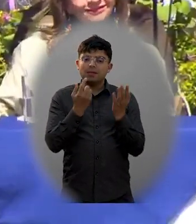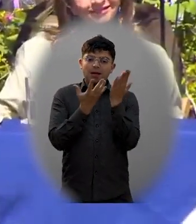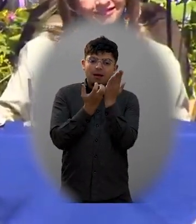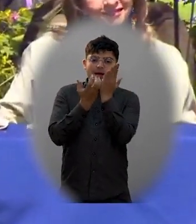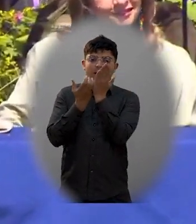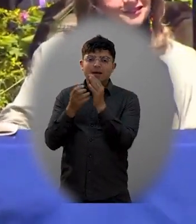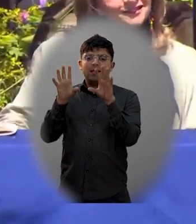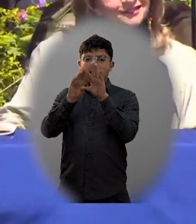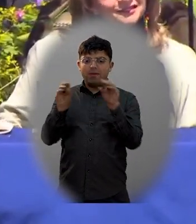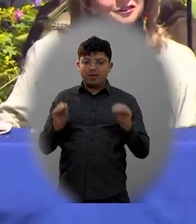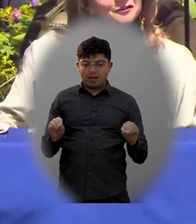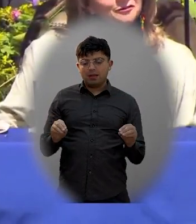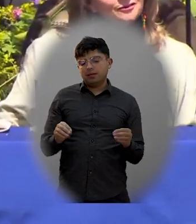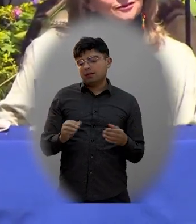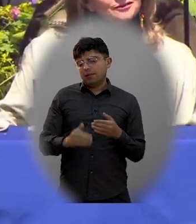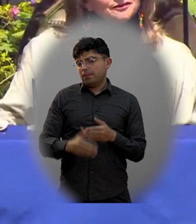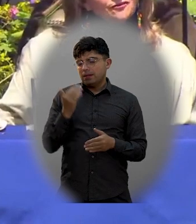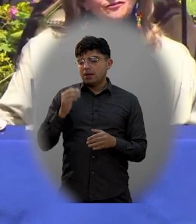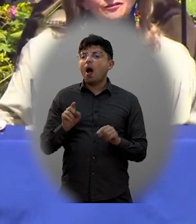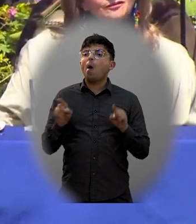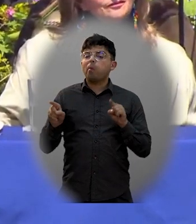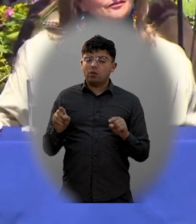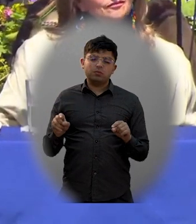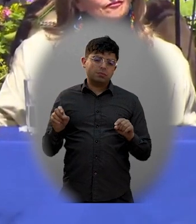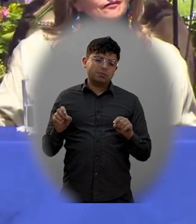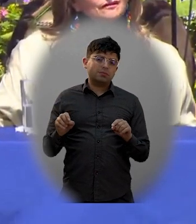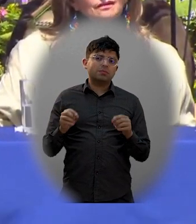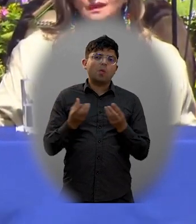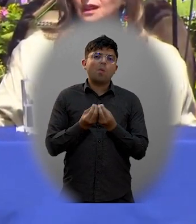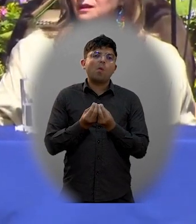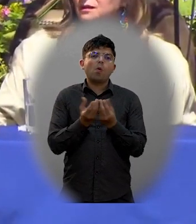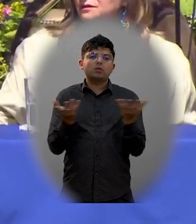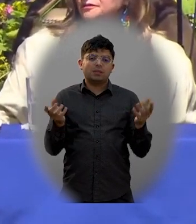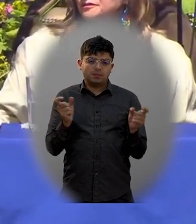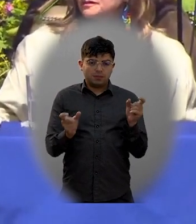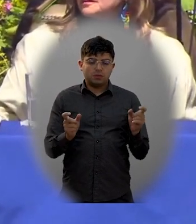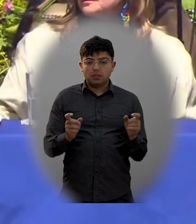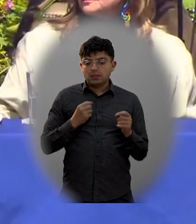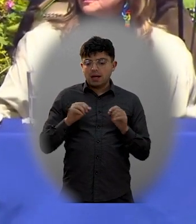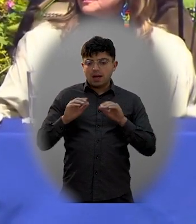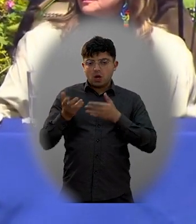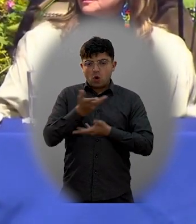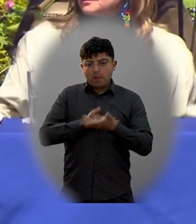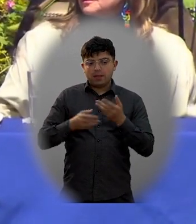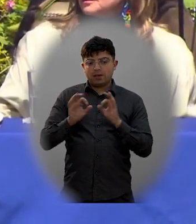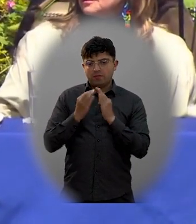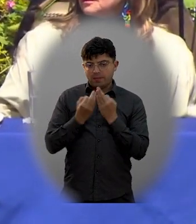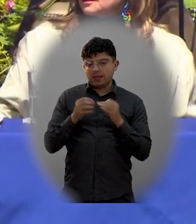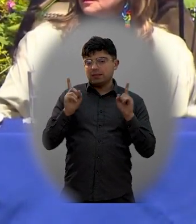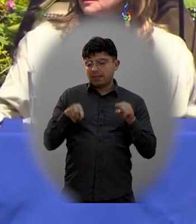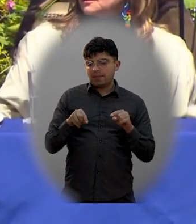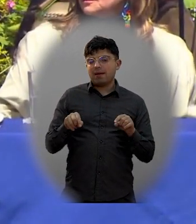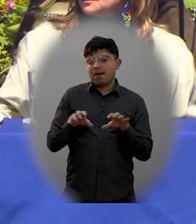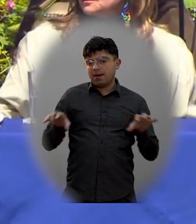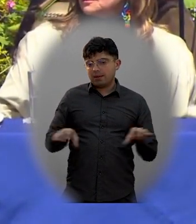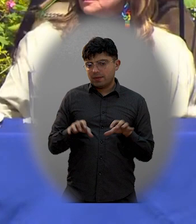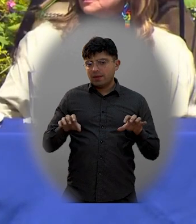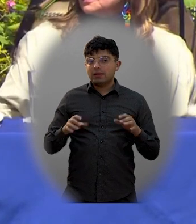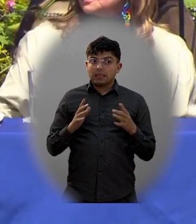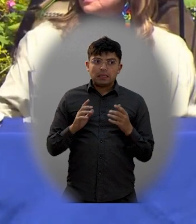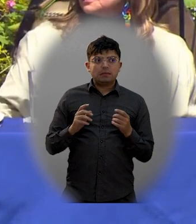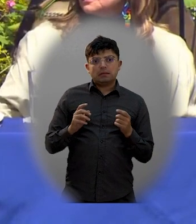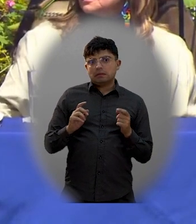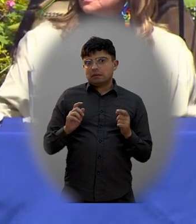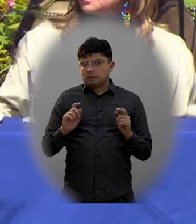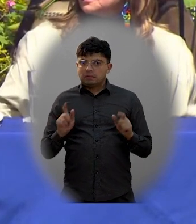Tuturuma, seguramente ya muchos y muchas, además de estar compartiendo en sus familias, también están en los ejercicios de